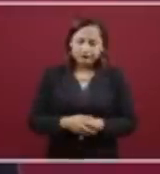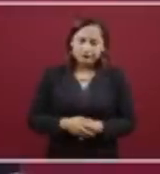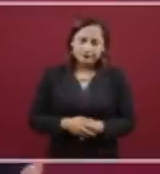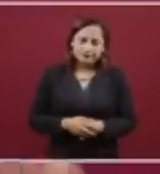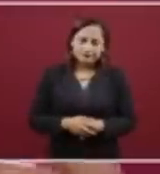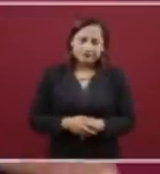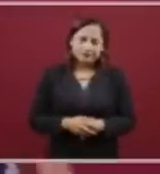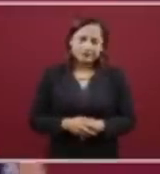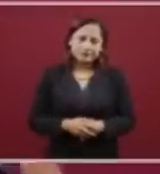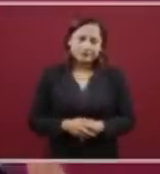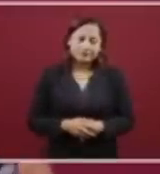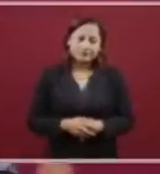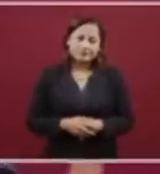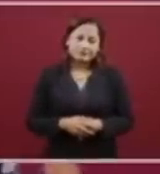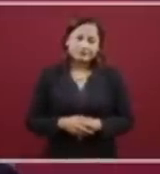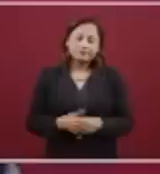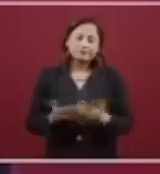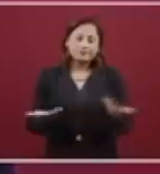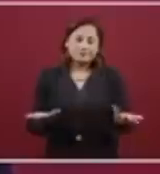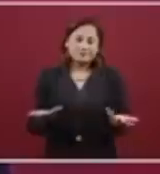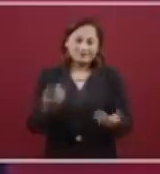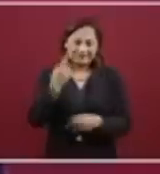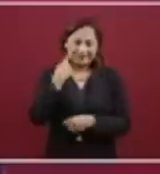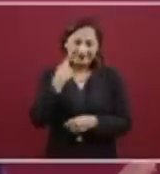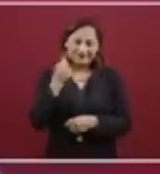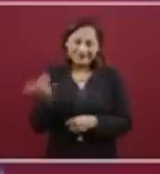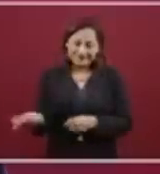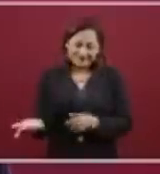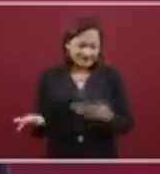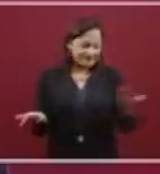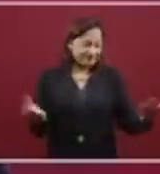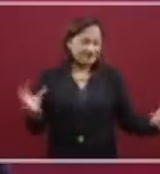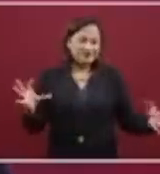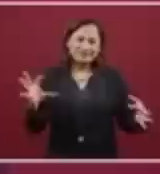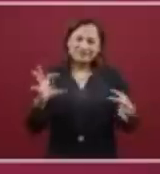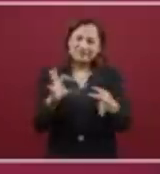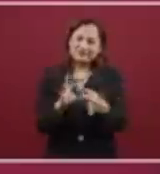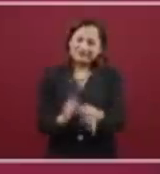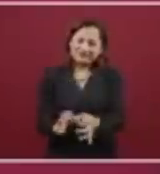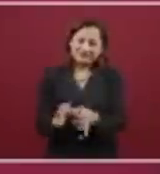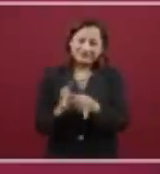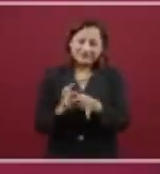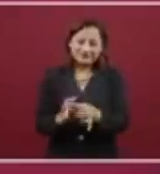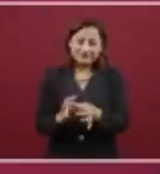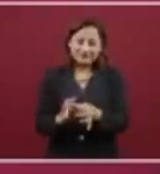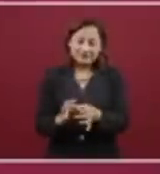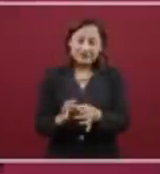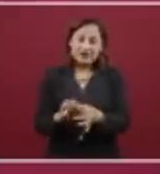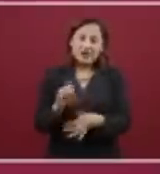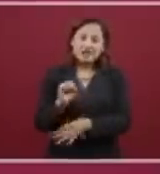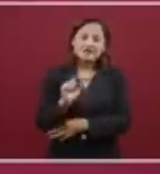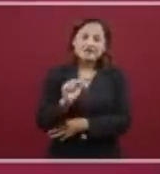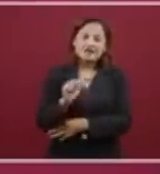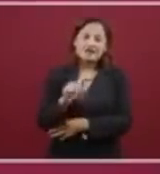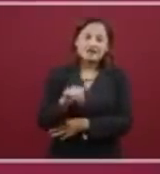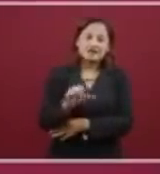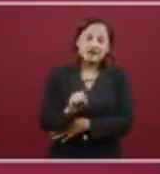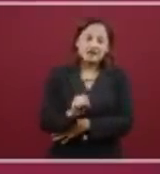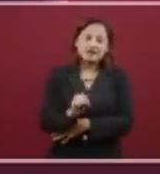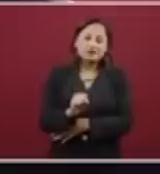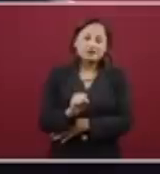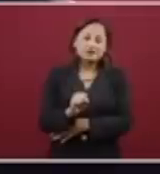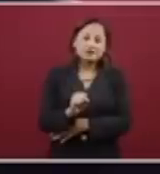si hay una relación estrecha a salinas no lo tocan